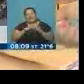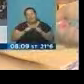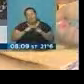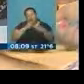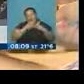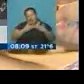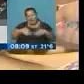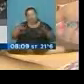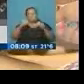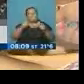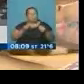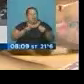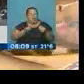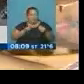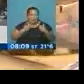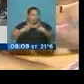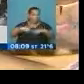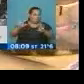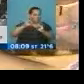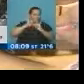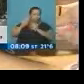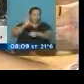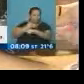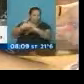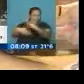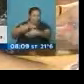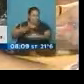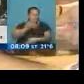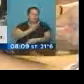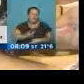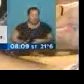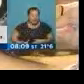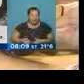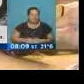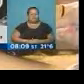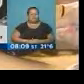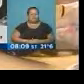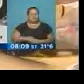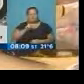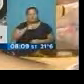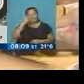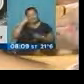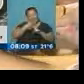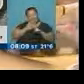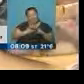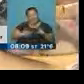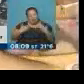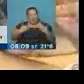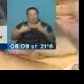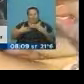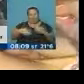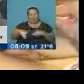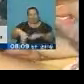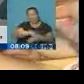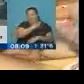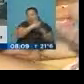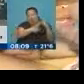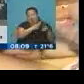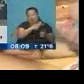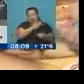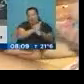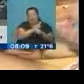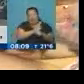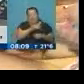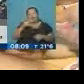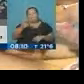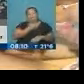temprano posible para poder desligar esta situación y ya que la presidenta, en su condición de expresidente, pueda seguir con sus